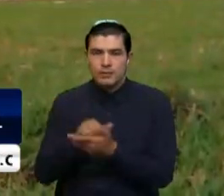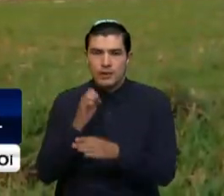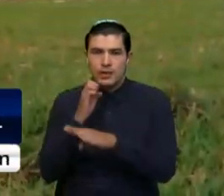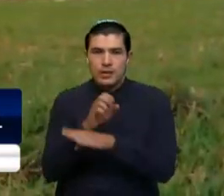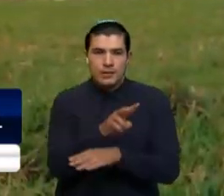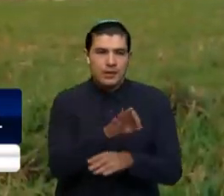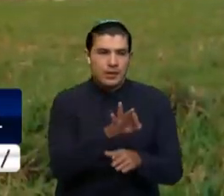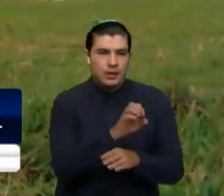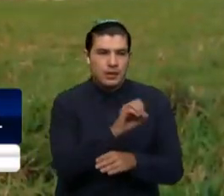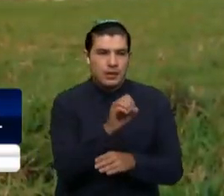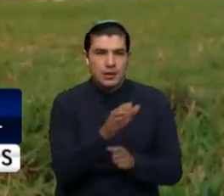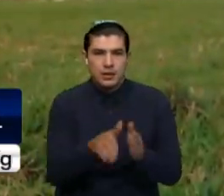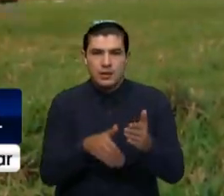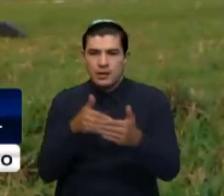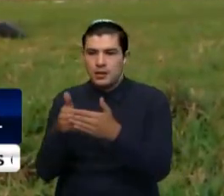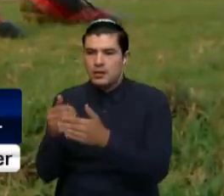el 23 de octubre y el 4 de noviembre